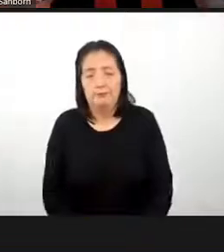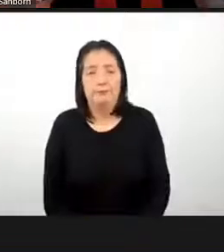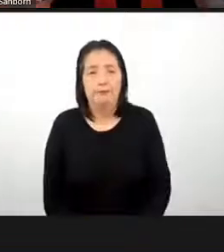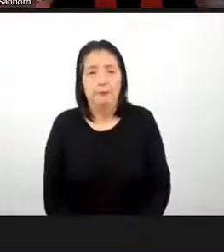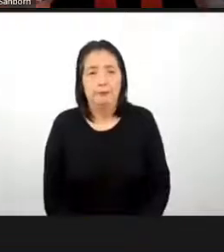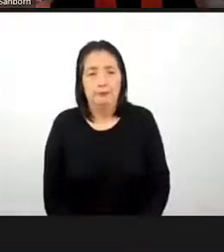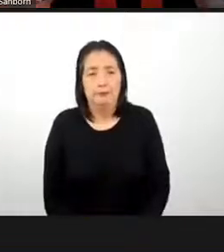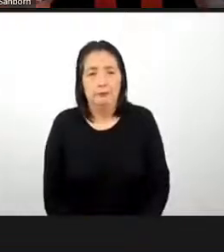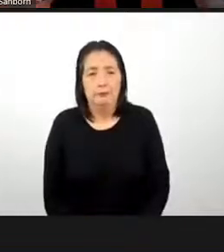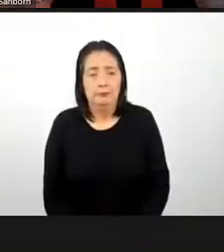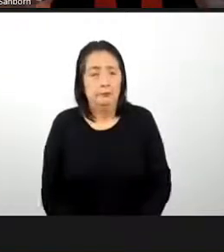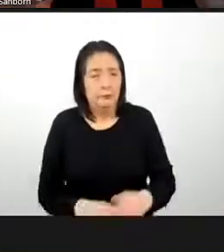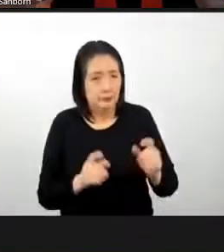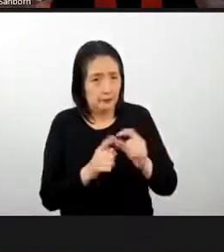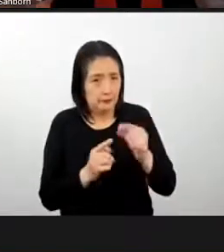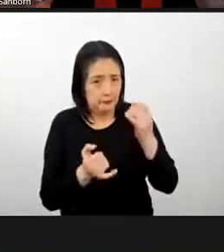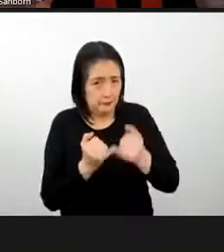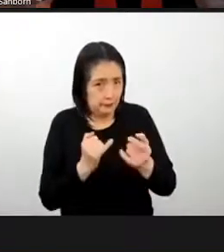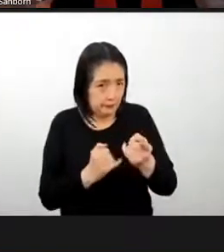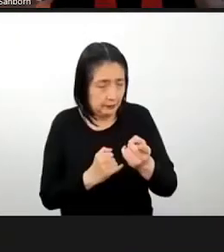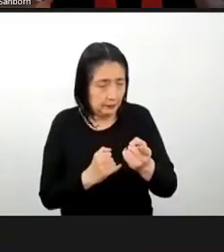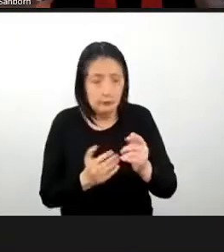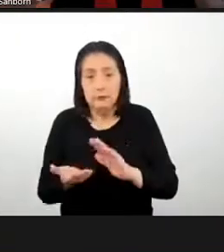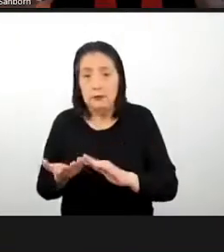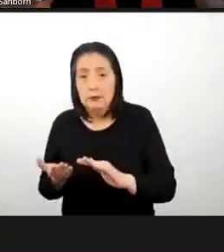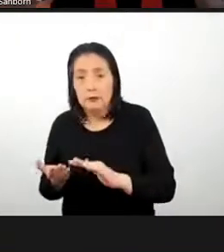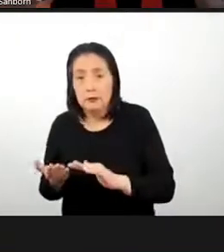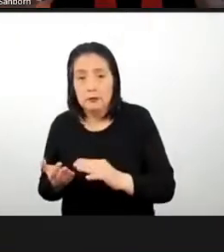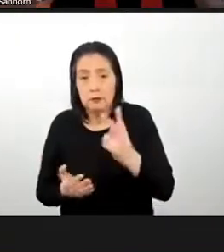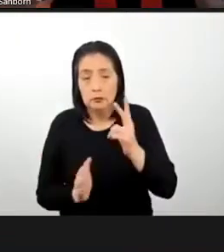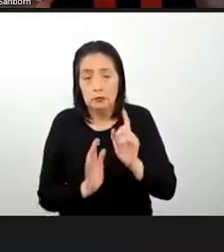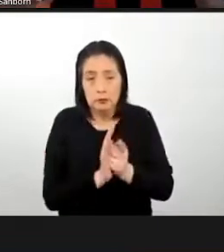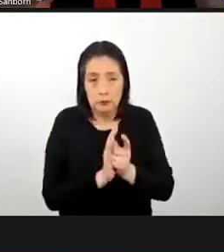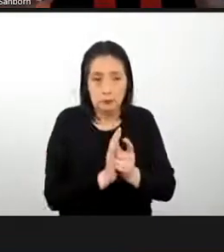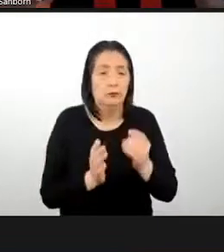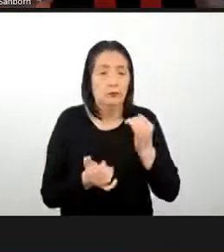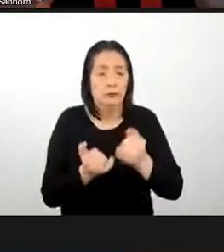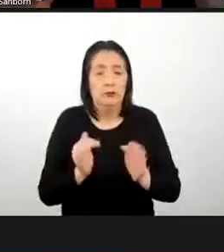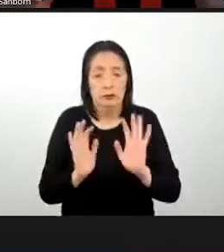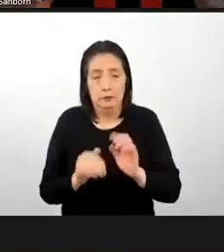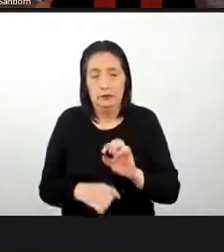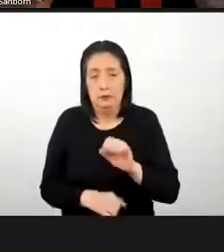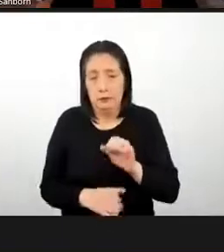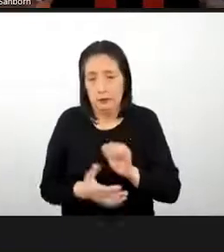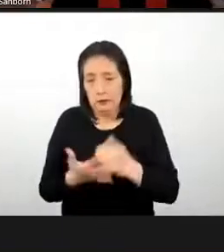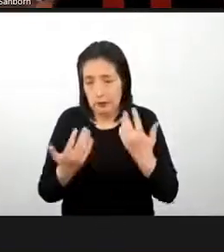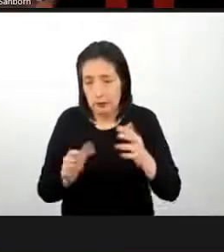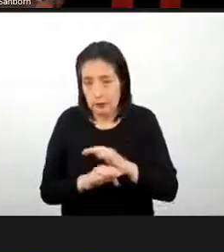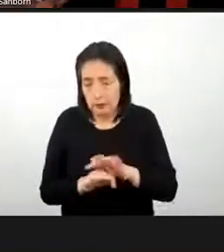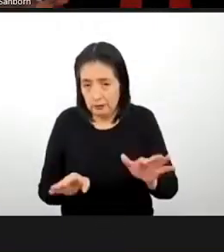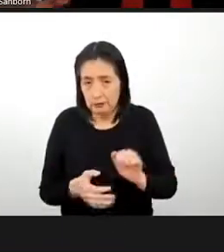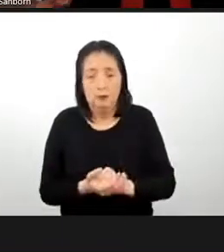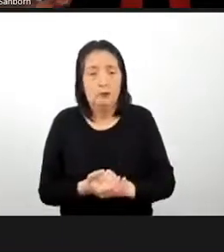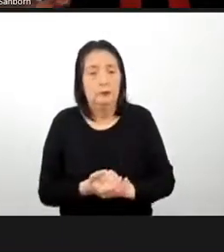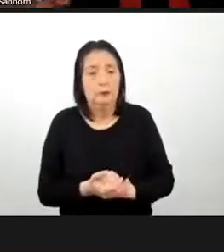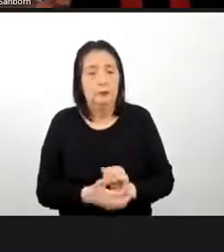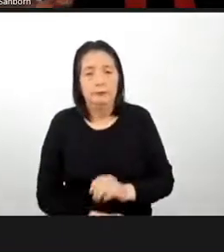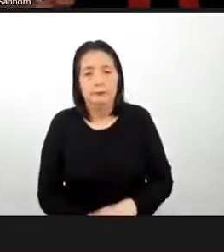2 minutos finales, Guillermo. ¿Perdón? 2 minutos finales, Guillermo. Sí, termino, la labor del Ombudsman.